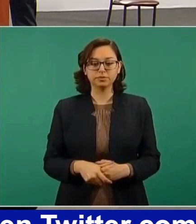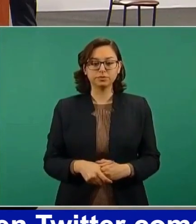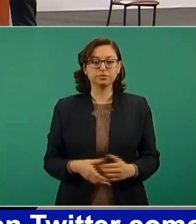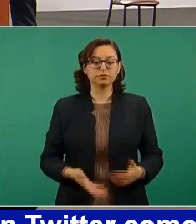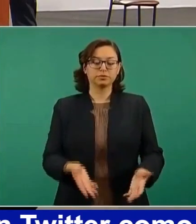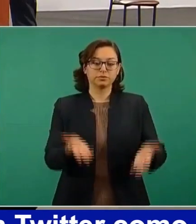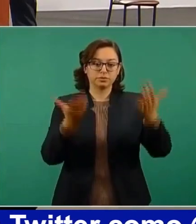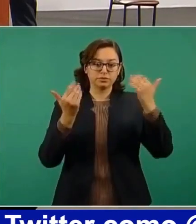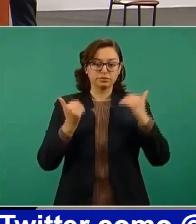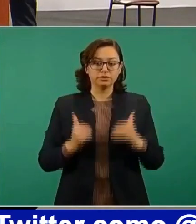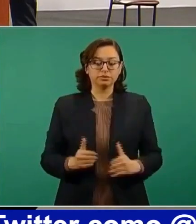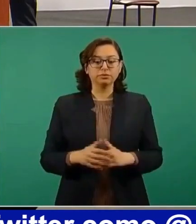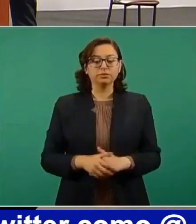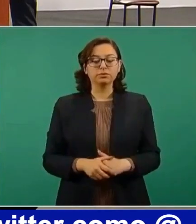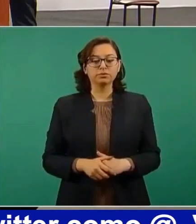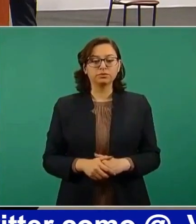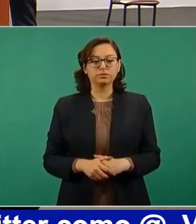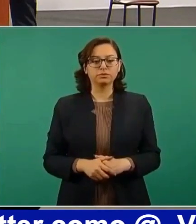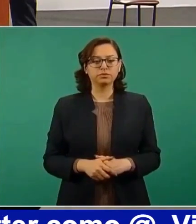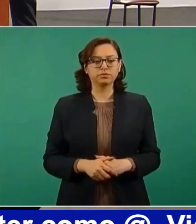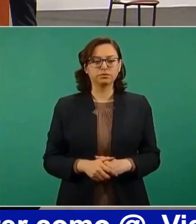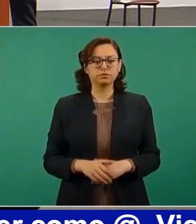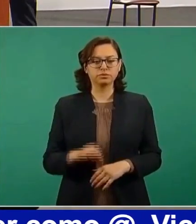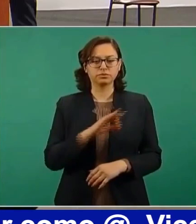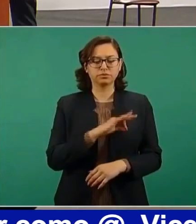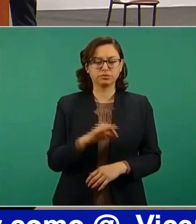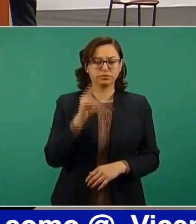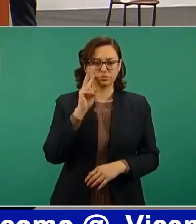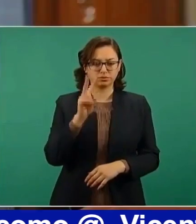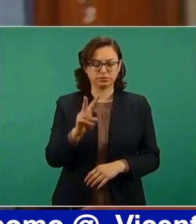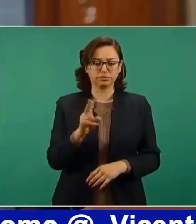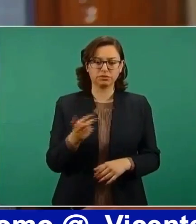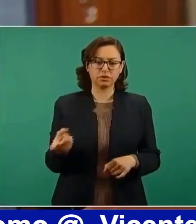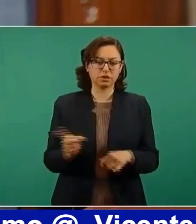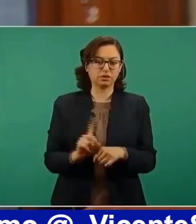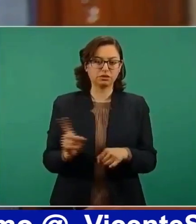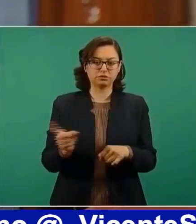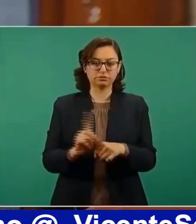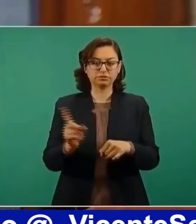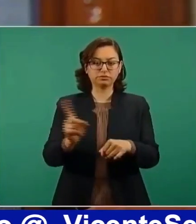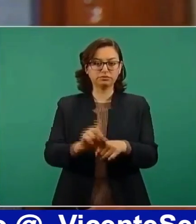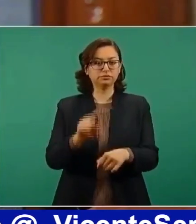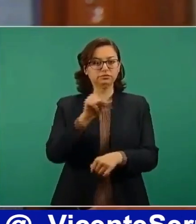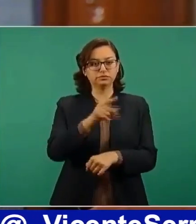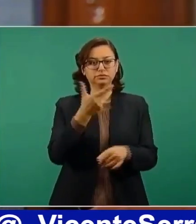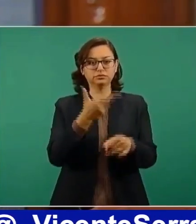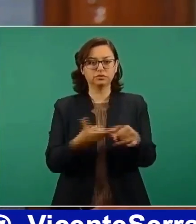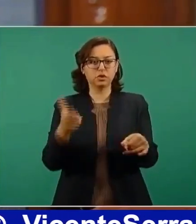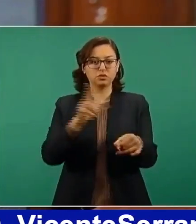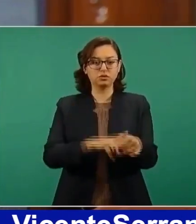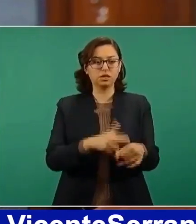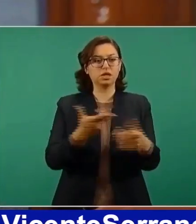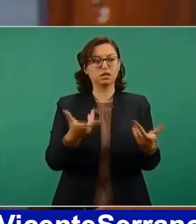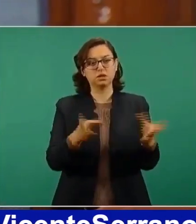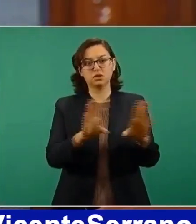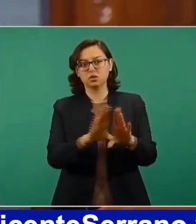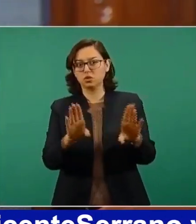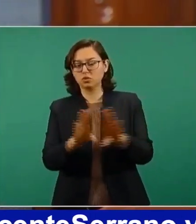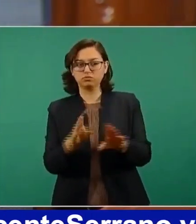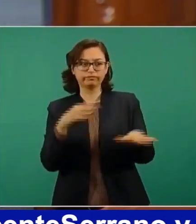por favor, que nos presenta en términos generales la evolución diaria de necesidad de uso de la